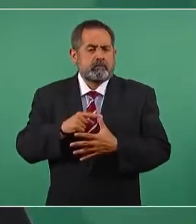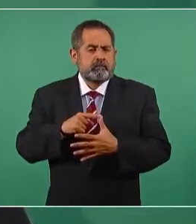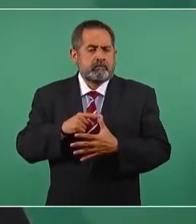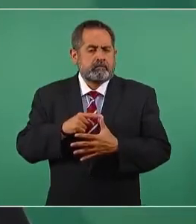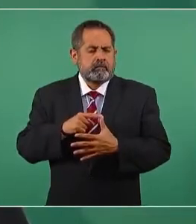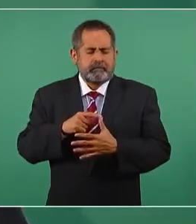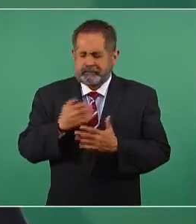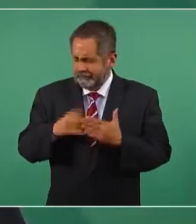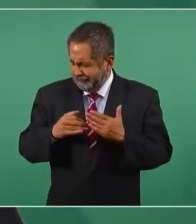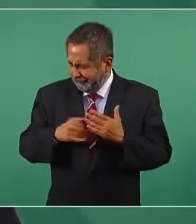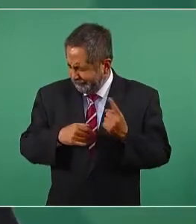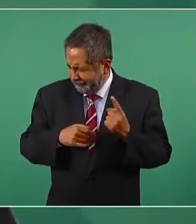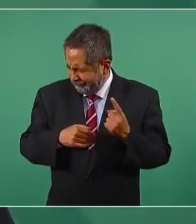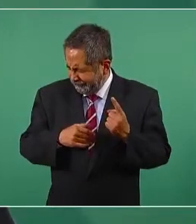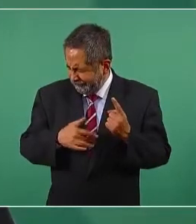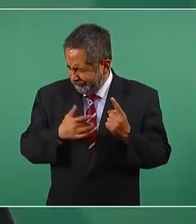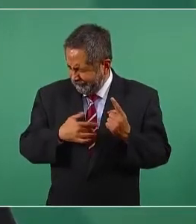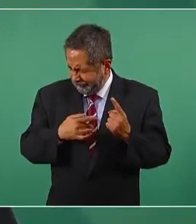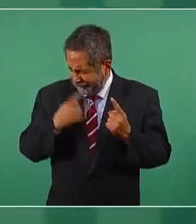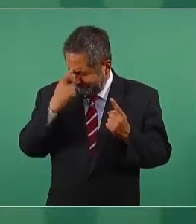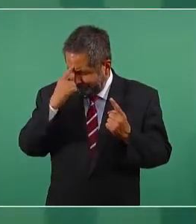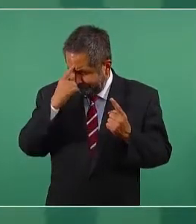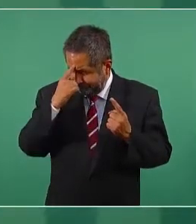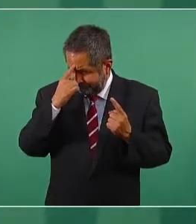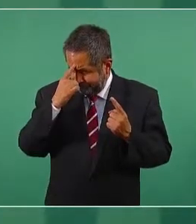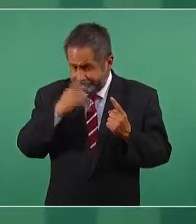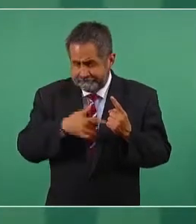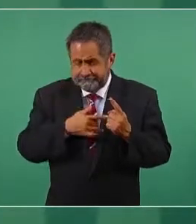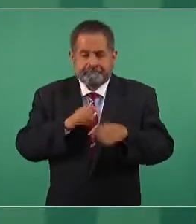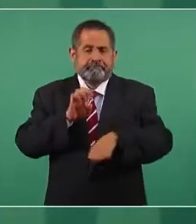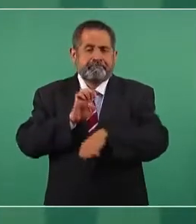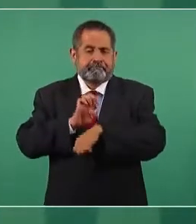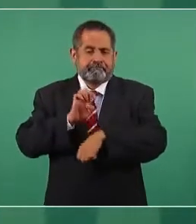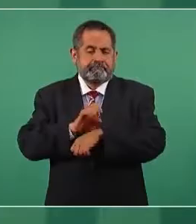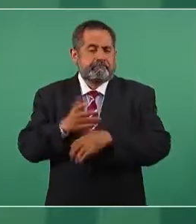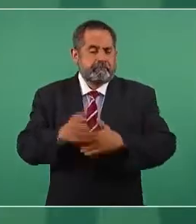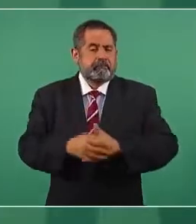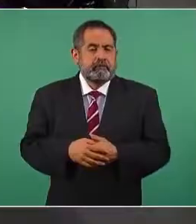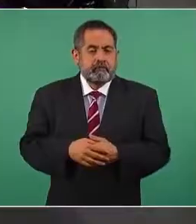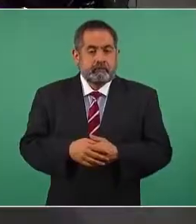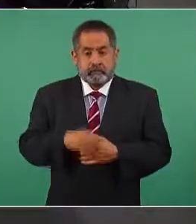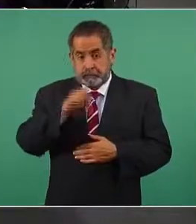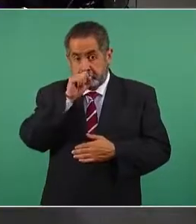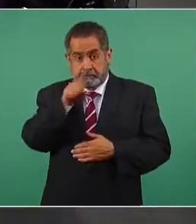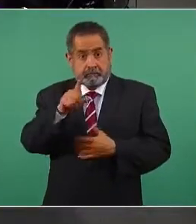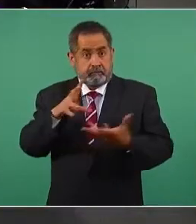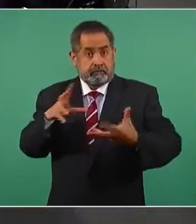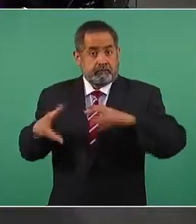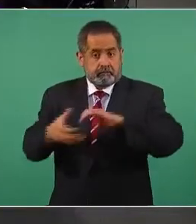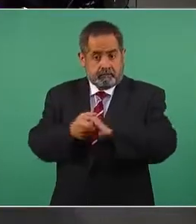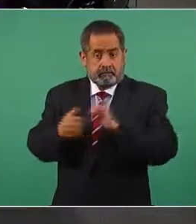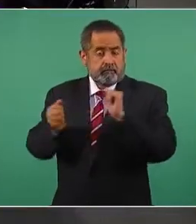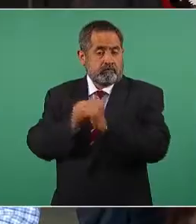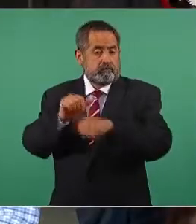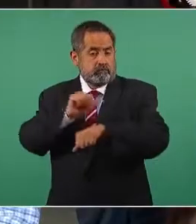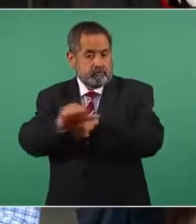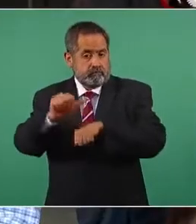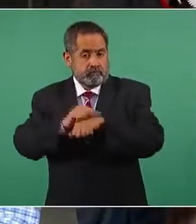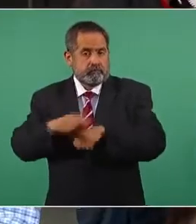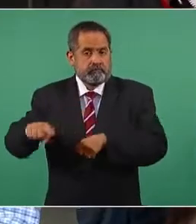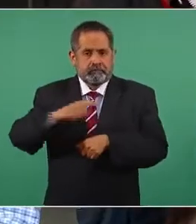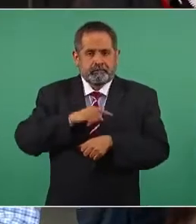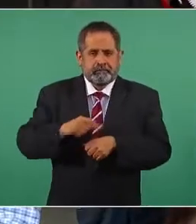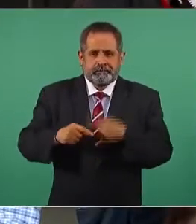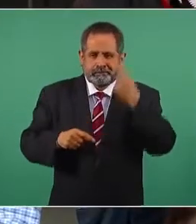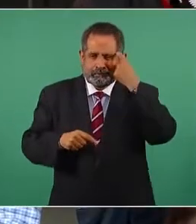y me falta uno, ¿cuál es? Ecuador. Estas también entran en el acuerdo que se tiene con Argentina en